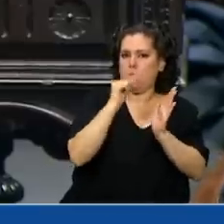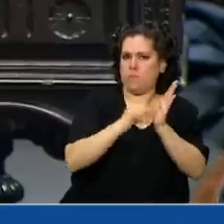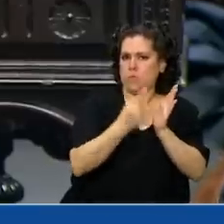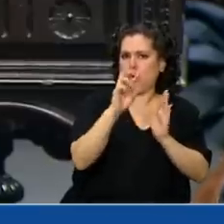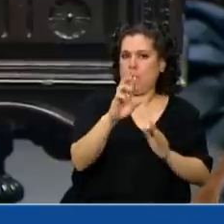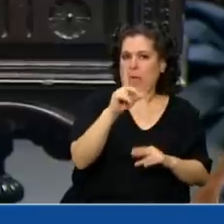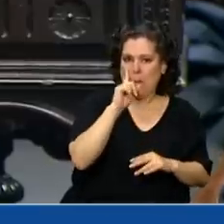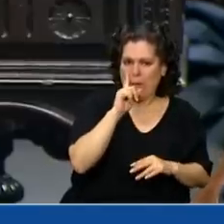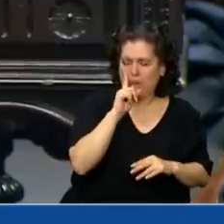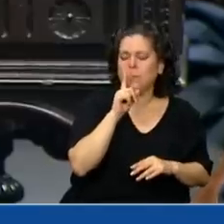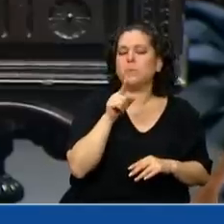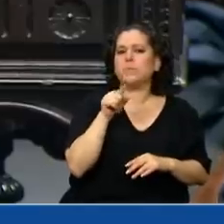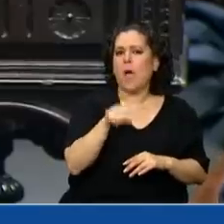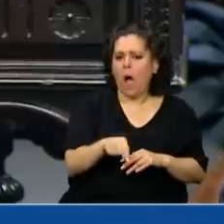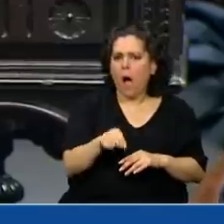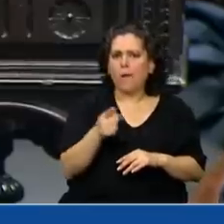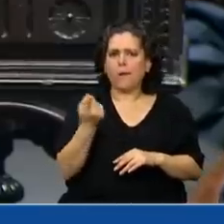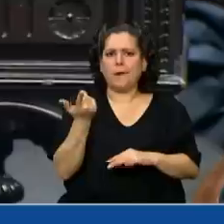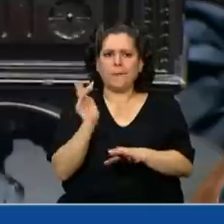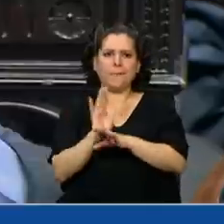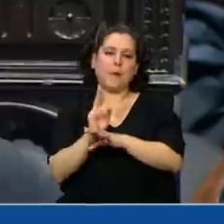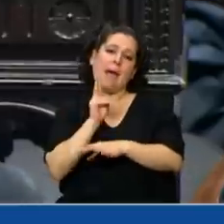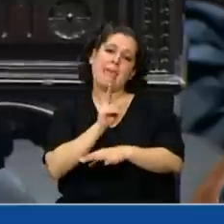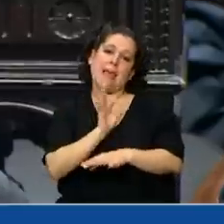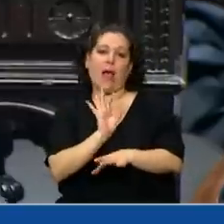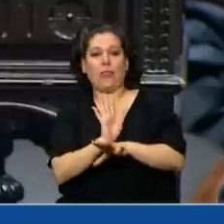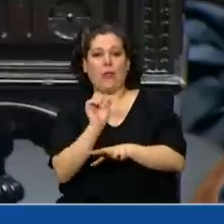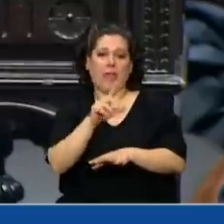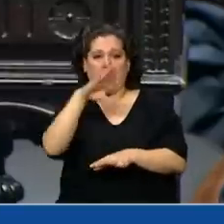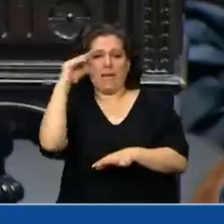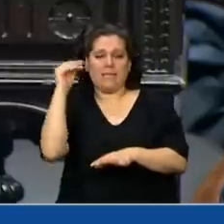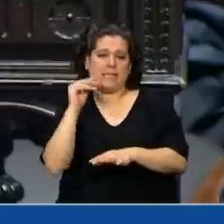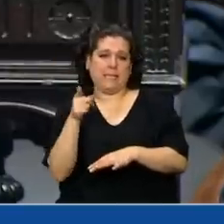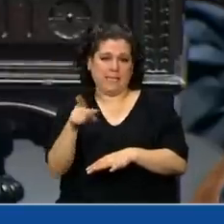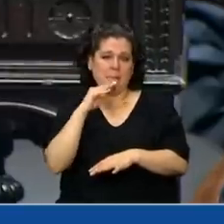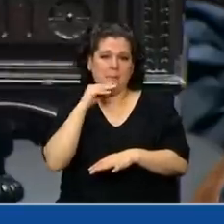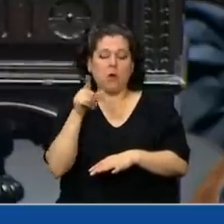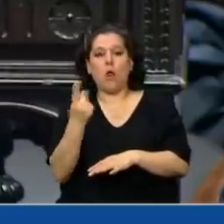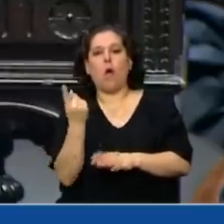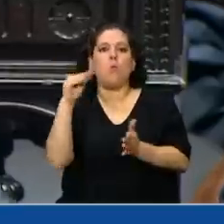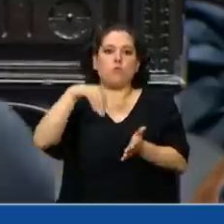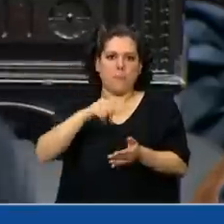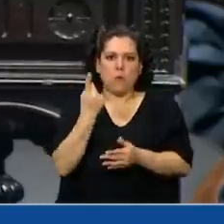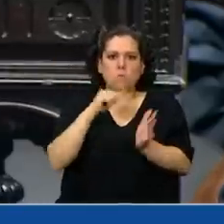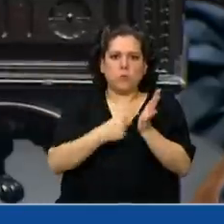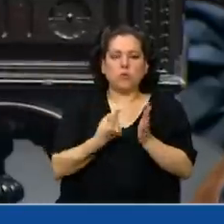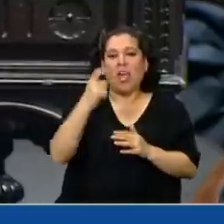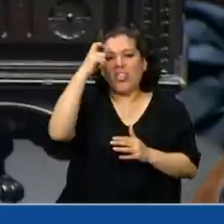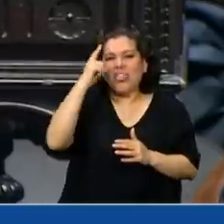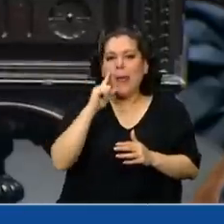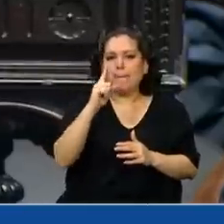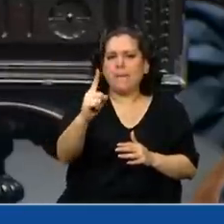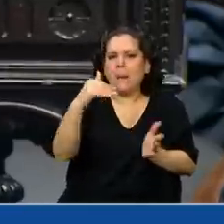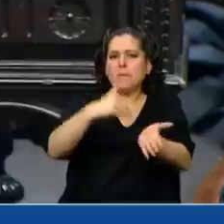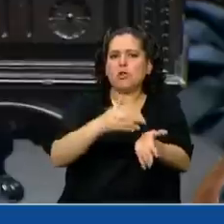ahora no podía ser menos para el ahijado. Otro punto más del PBI para esta campaña. 10 mil millones